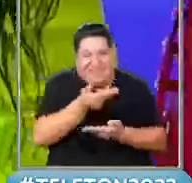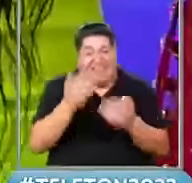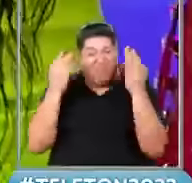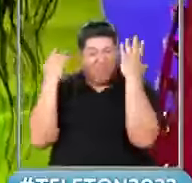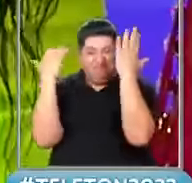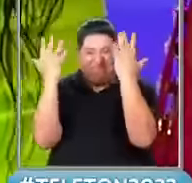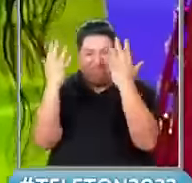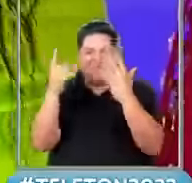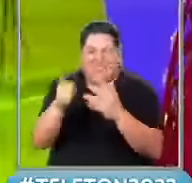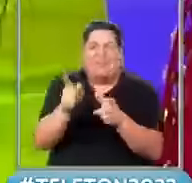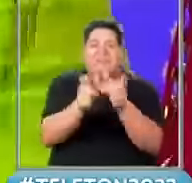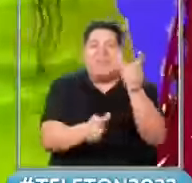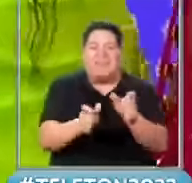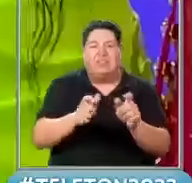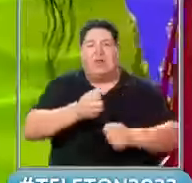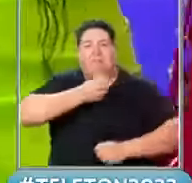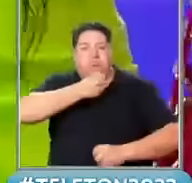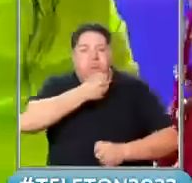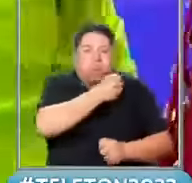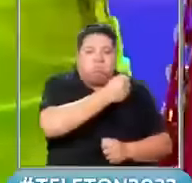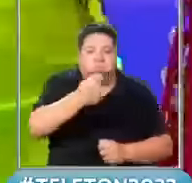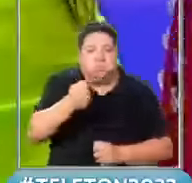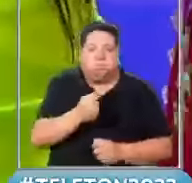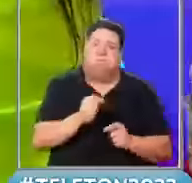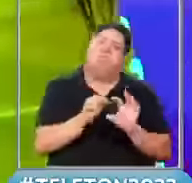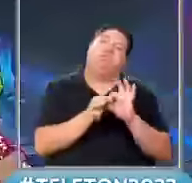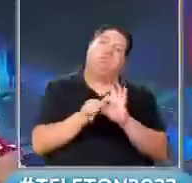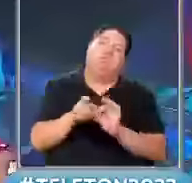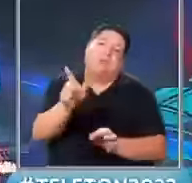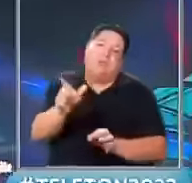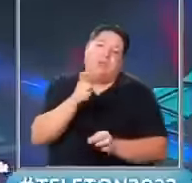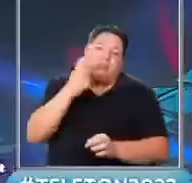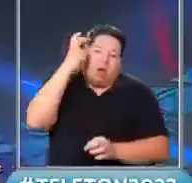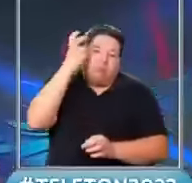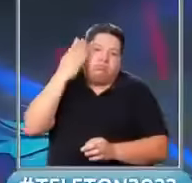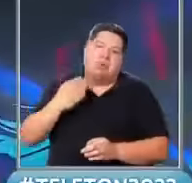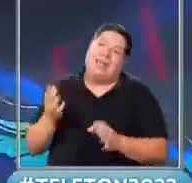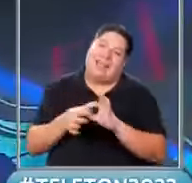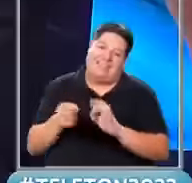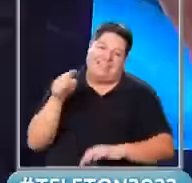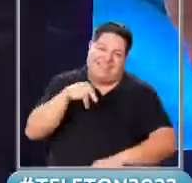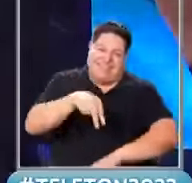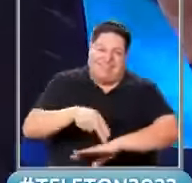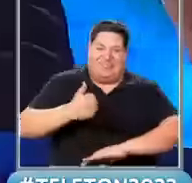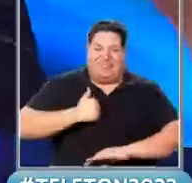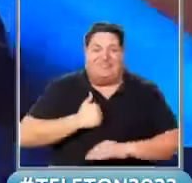aplauso para estas tremendas artistas y también para nuestra embajadora. Gracias por estar acá. Maravillosa, muchas gracias.